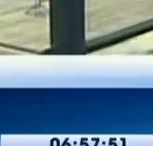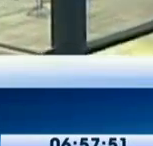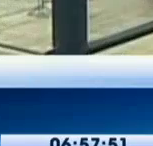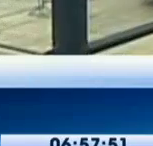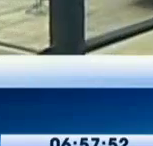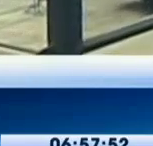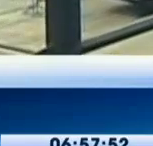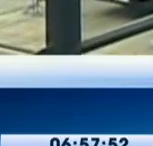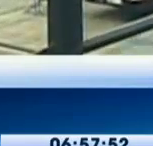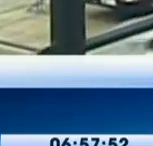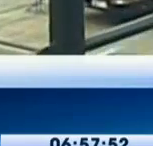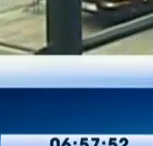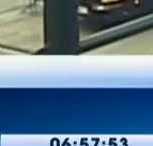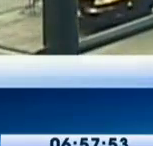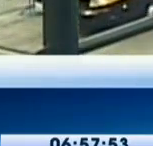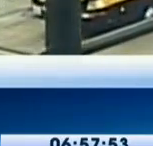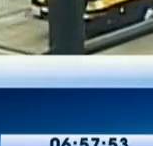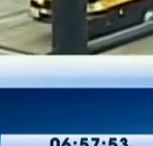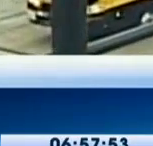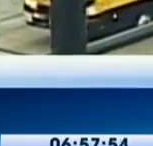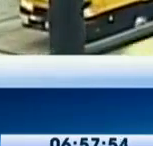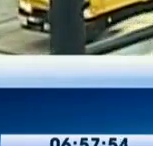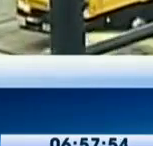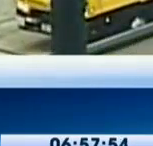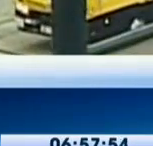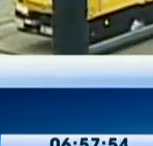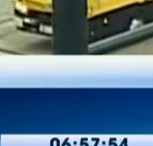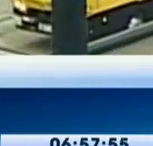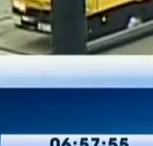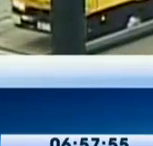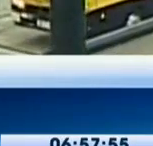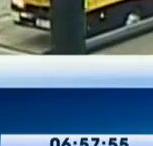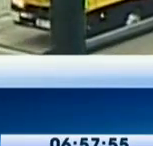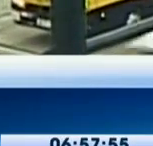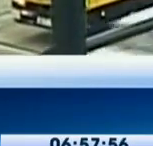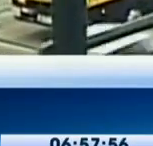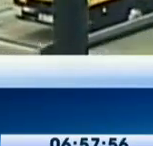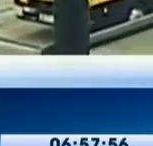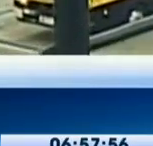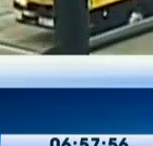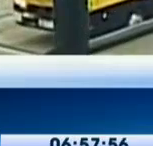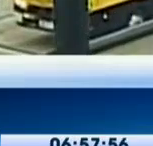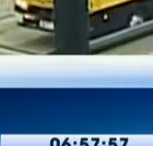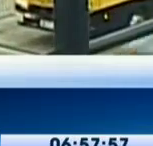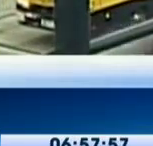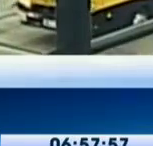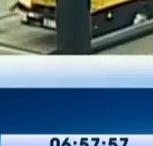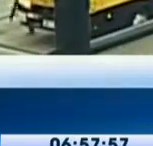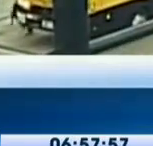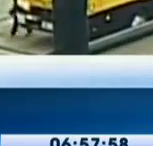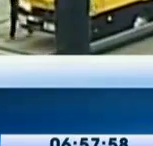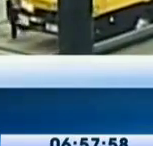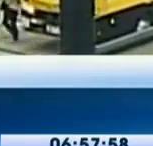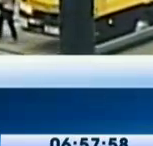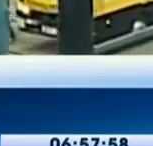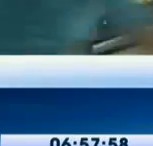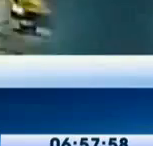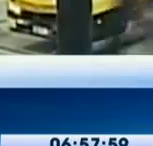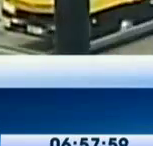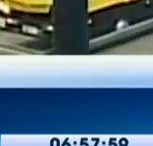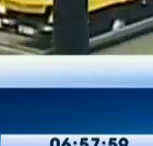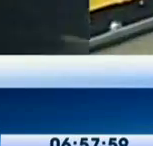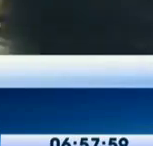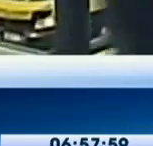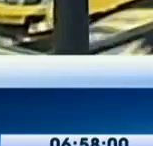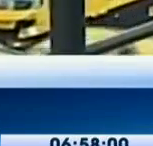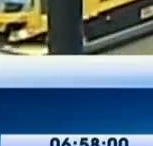Inicio contándoles que cerca de 250 paquetes de droga que se encontraban camuflados en un contenedor fueron decomisados